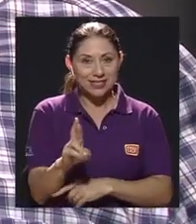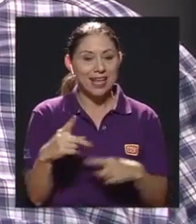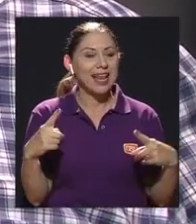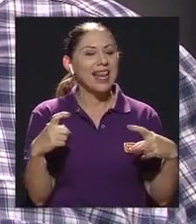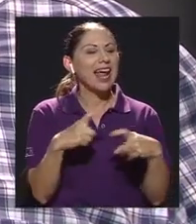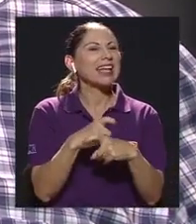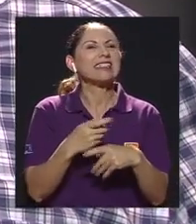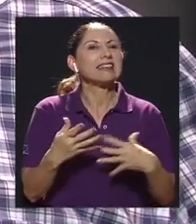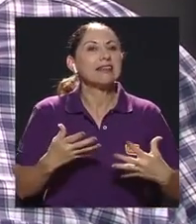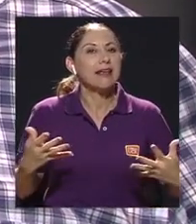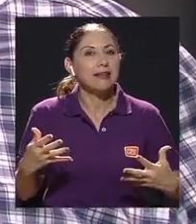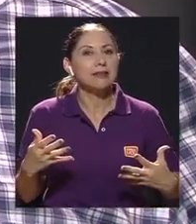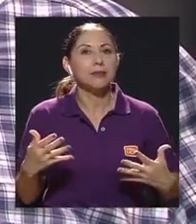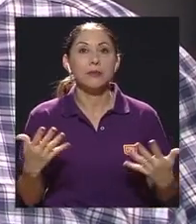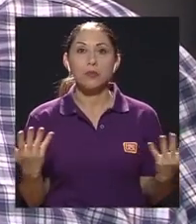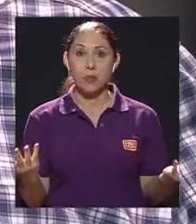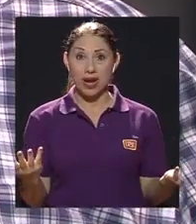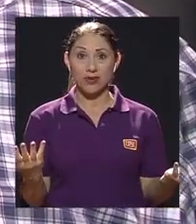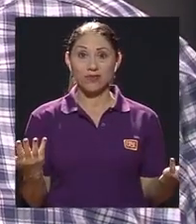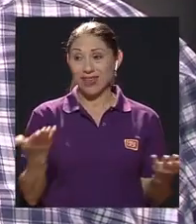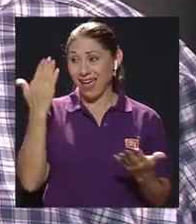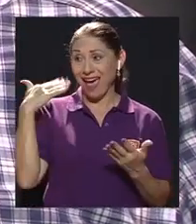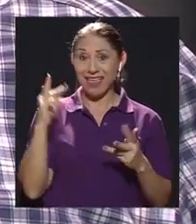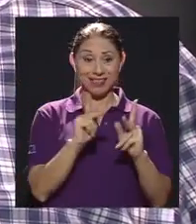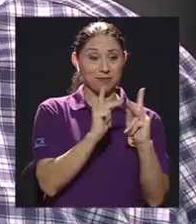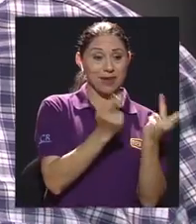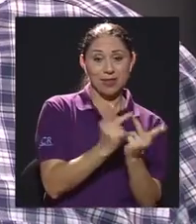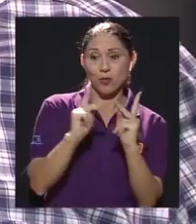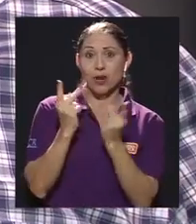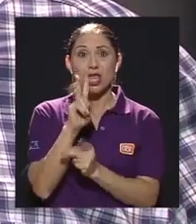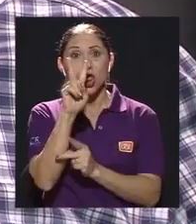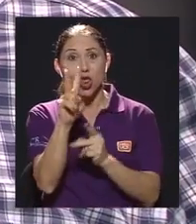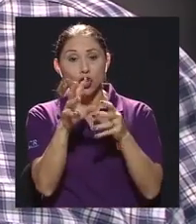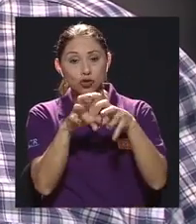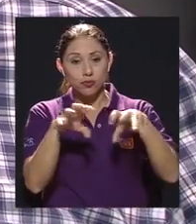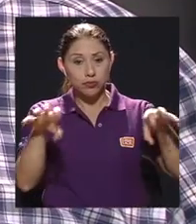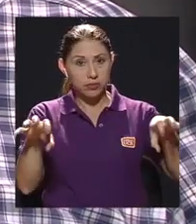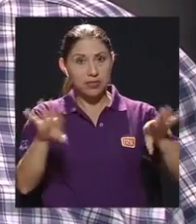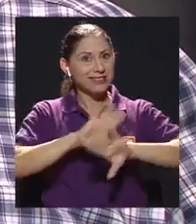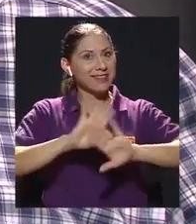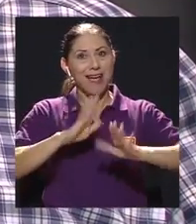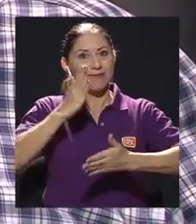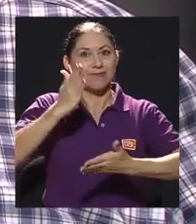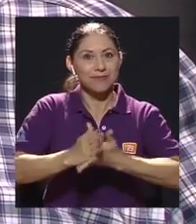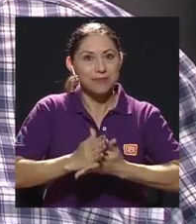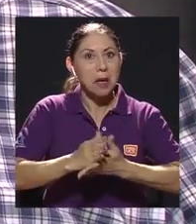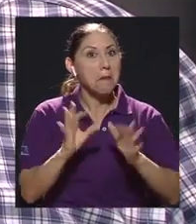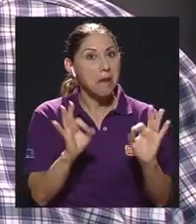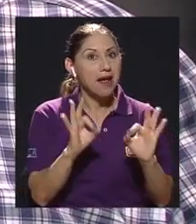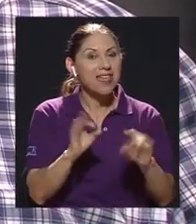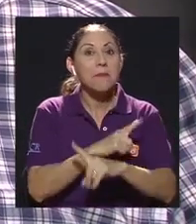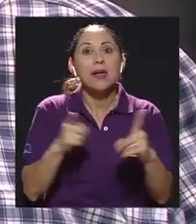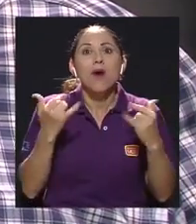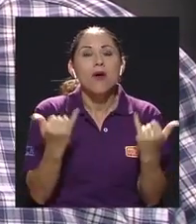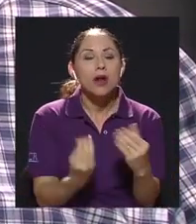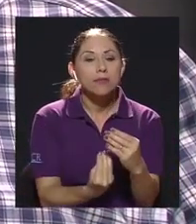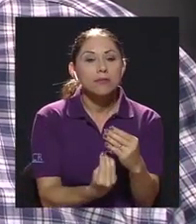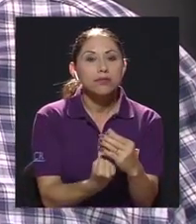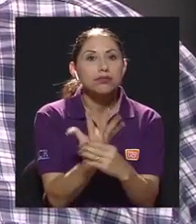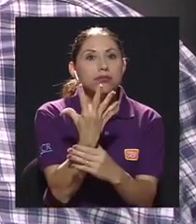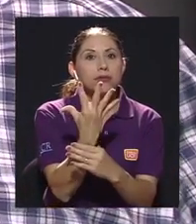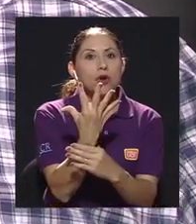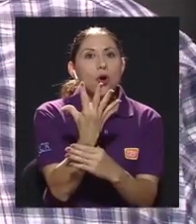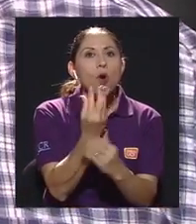que, bueno, se rompió el bipartidismo, a lo mejor para bien, pero surgió lo que yo he llamado un multipartidismo